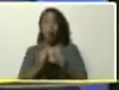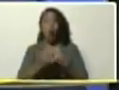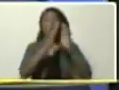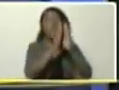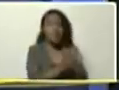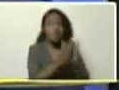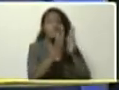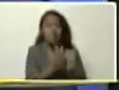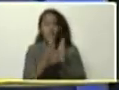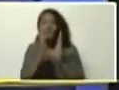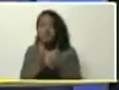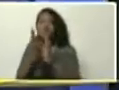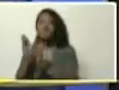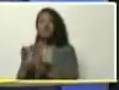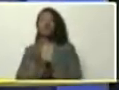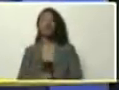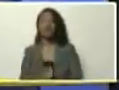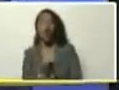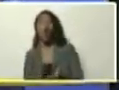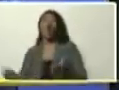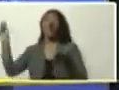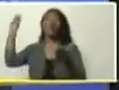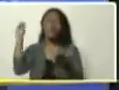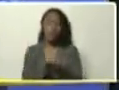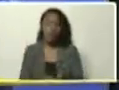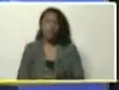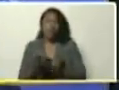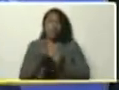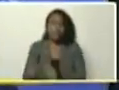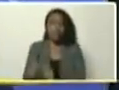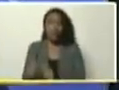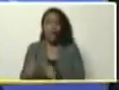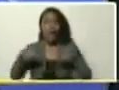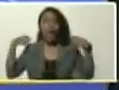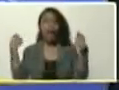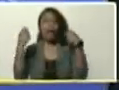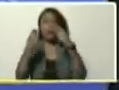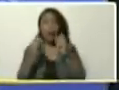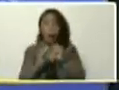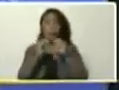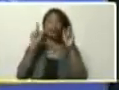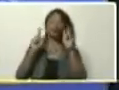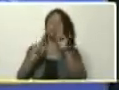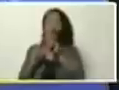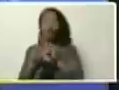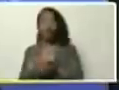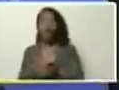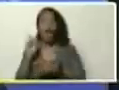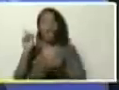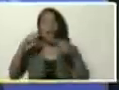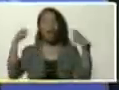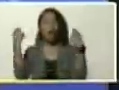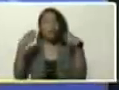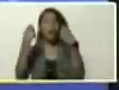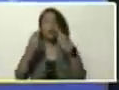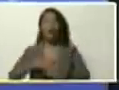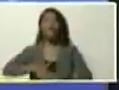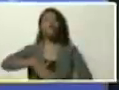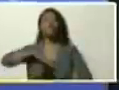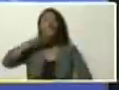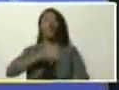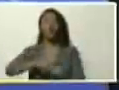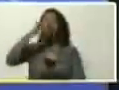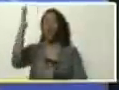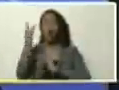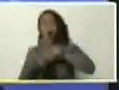reorganizaron y lo volvieron a intentar en la campaña Admirable. Una campaña que llenó de gloria a nuestro